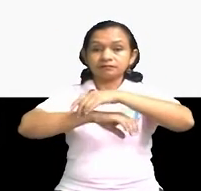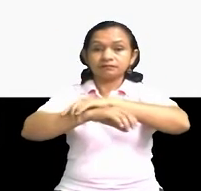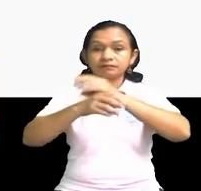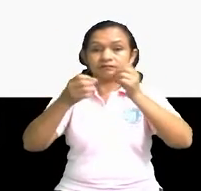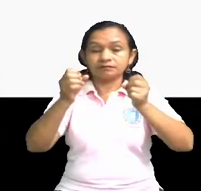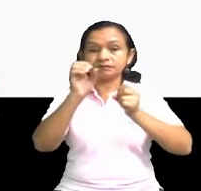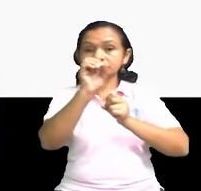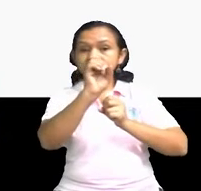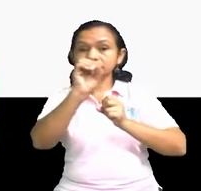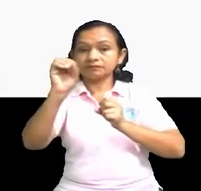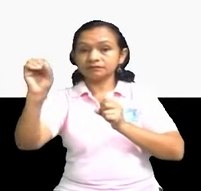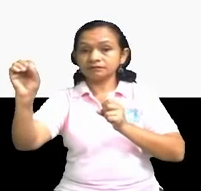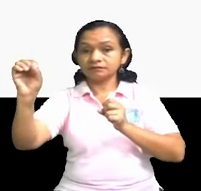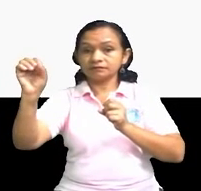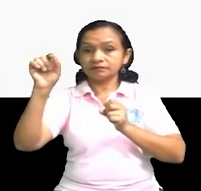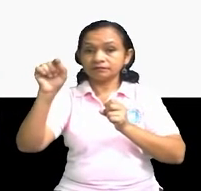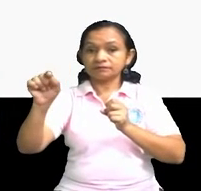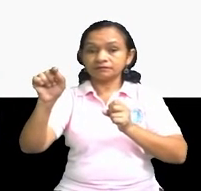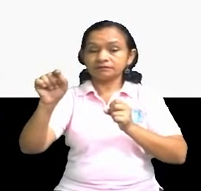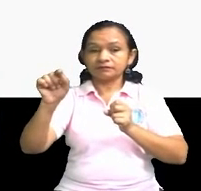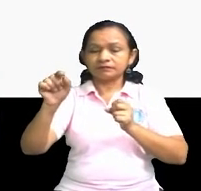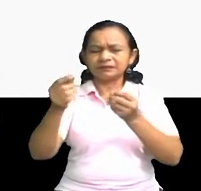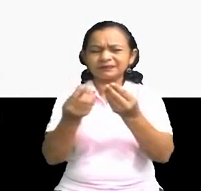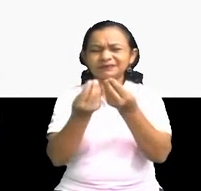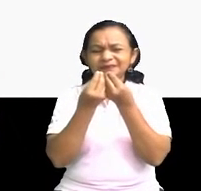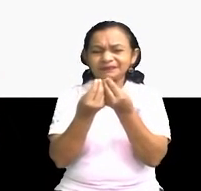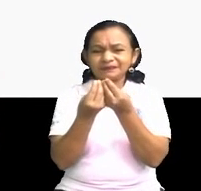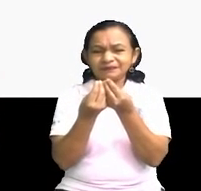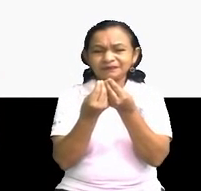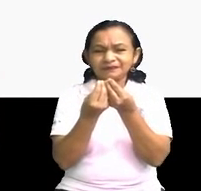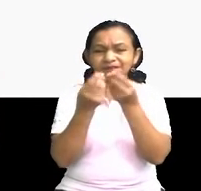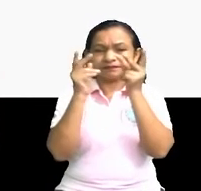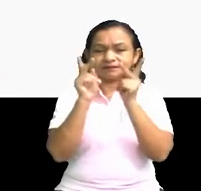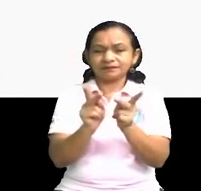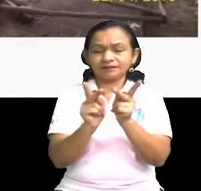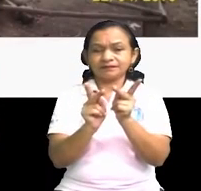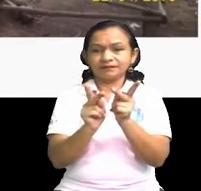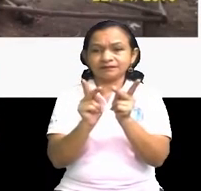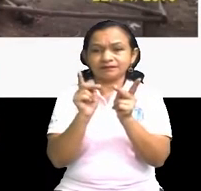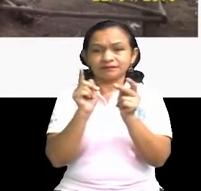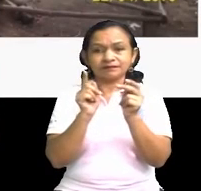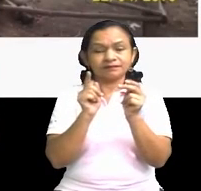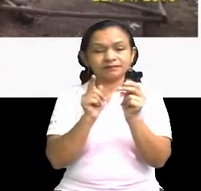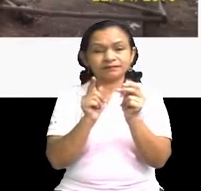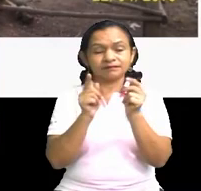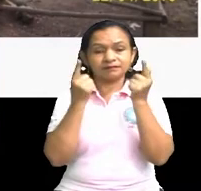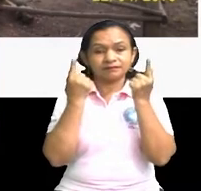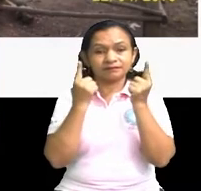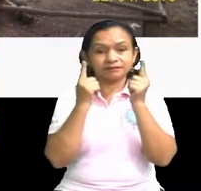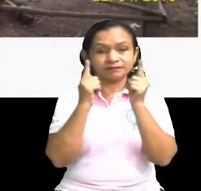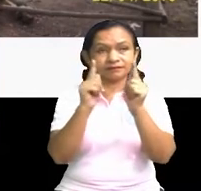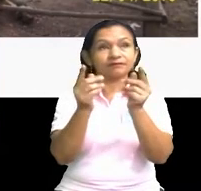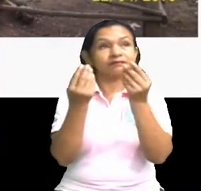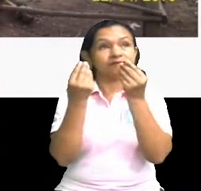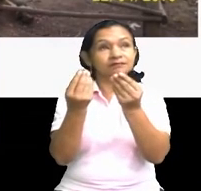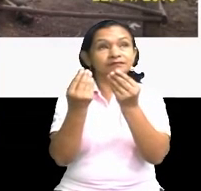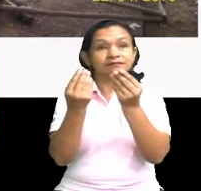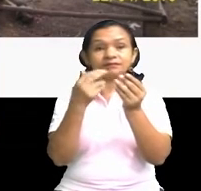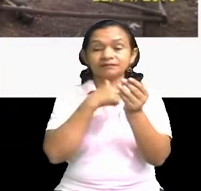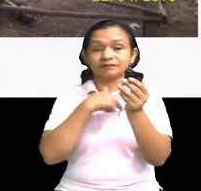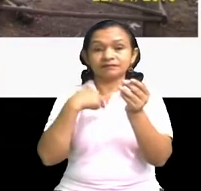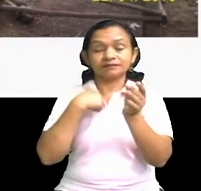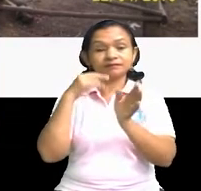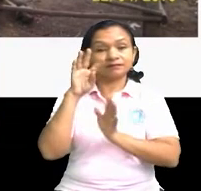zona de Occidente para quitarle presión al establecimiento penitenciario que está en Chinandega, que llegamos